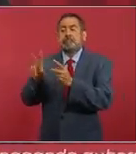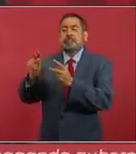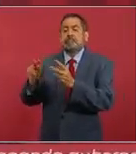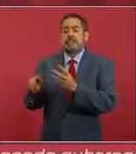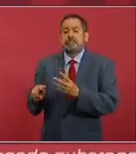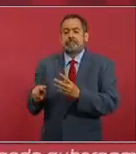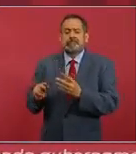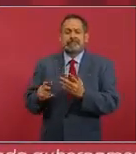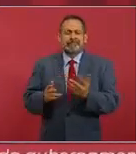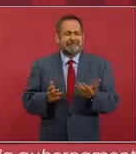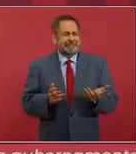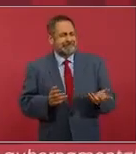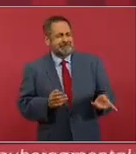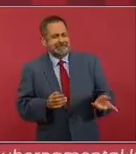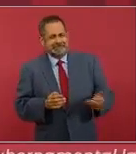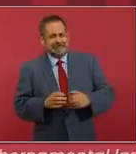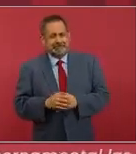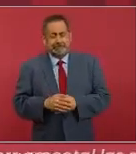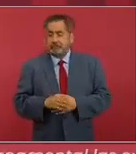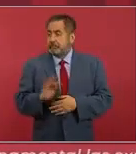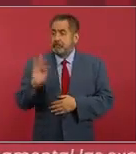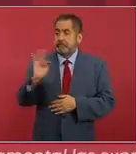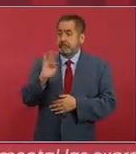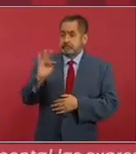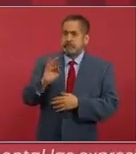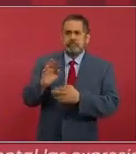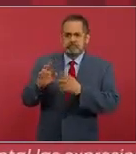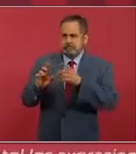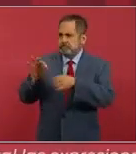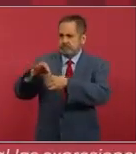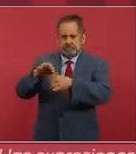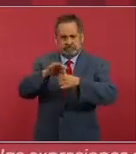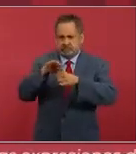Si no voy a ganar,